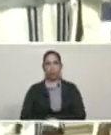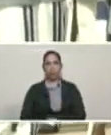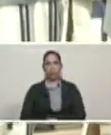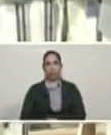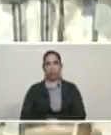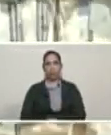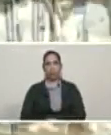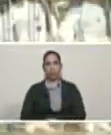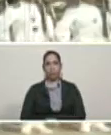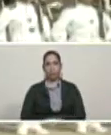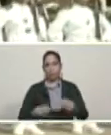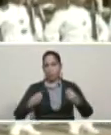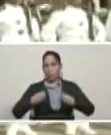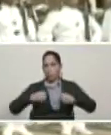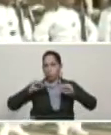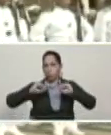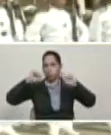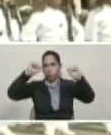Viviremos y venceremos.